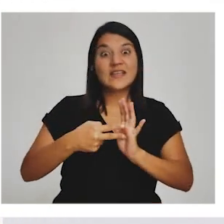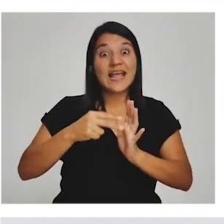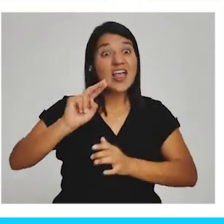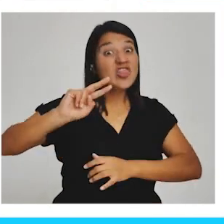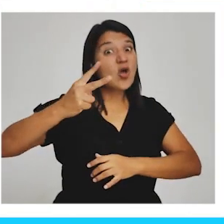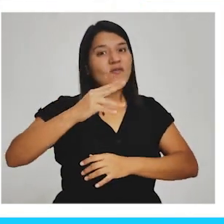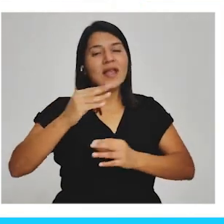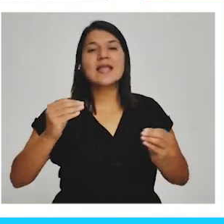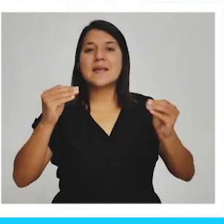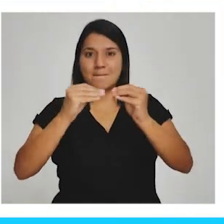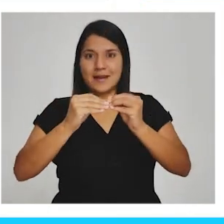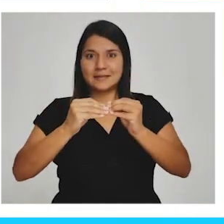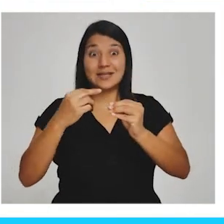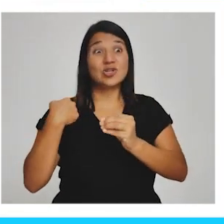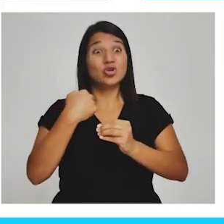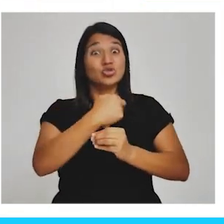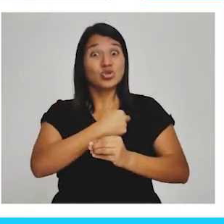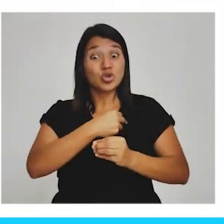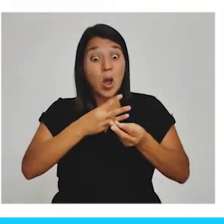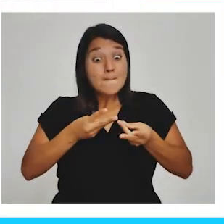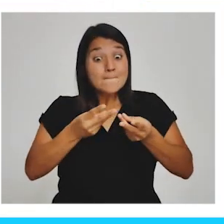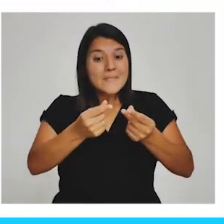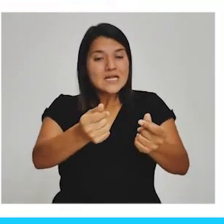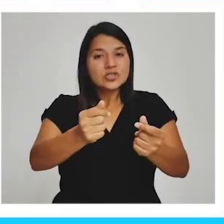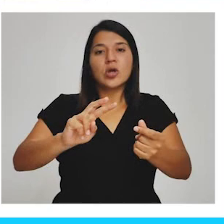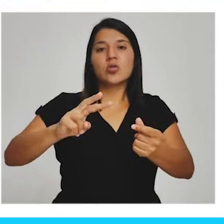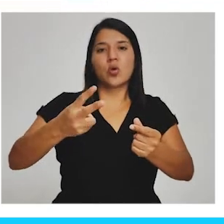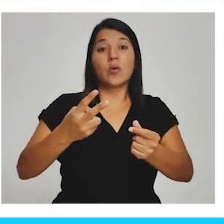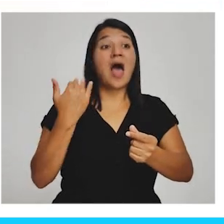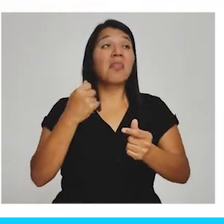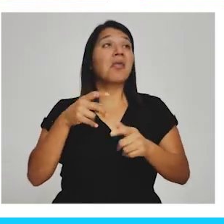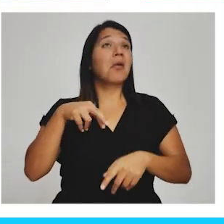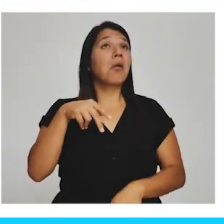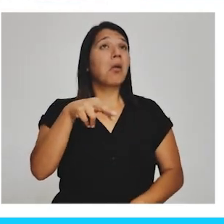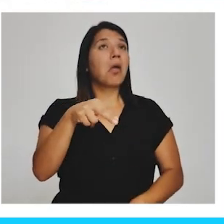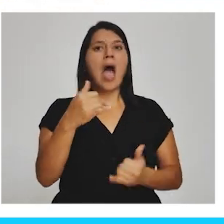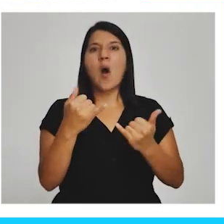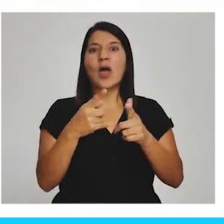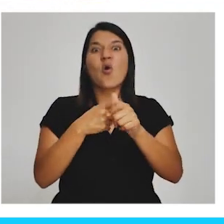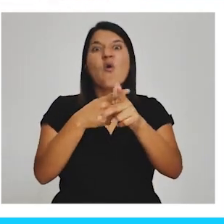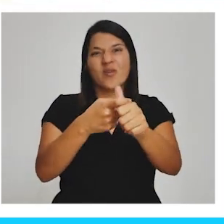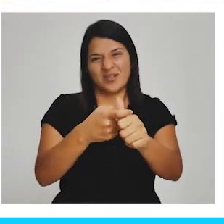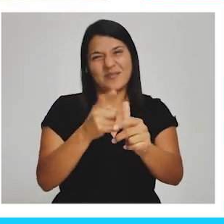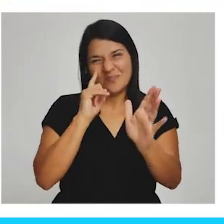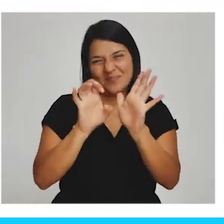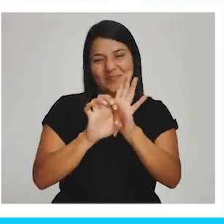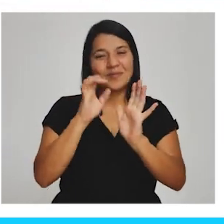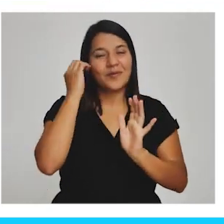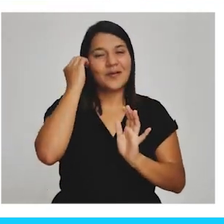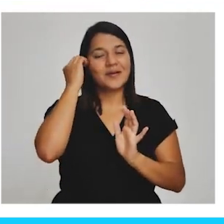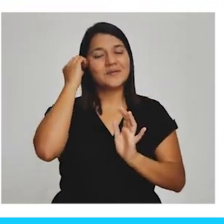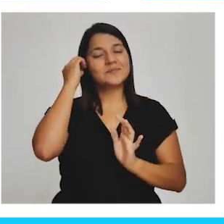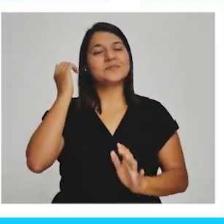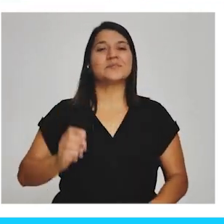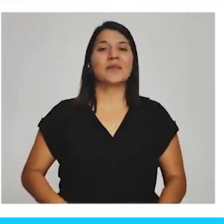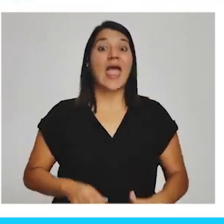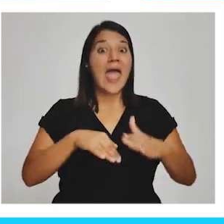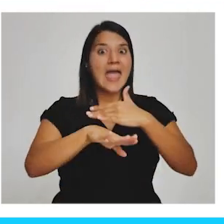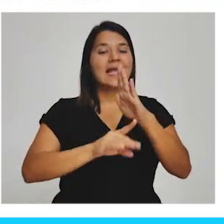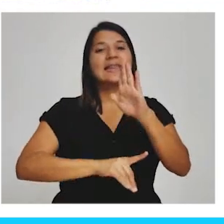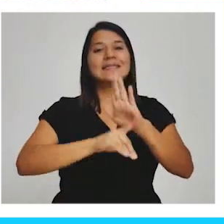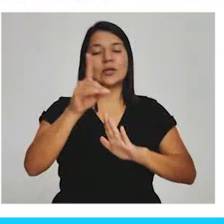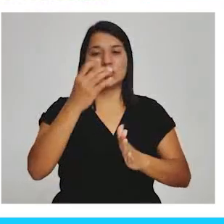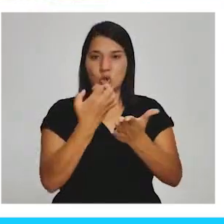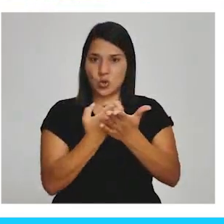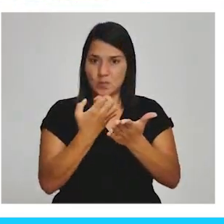la velocidad, pasamos de caminar a correr en la velocidad del crecimiento de nuestra economía. También